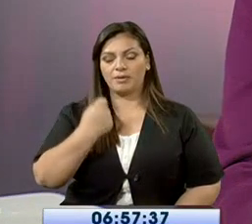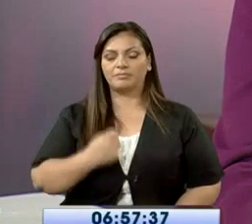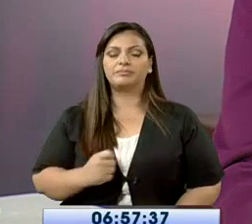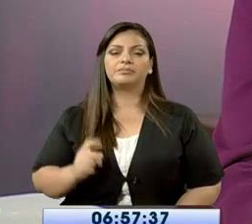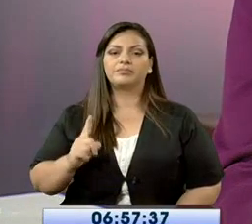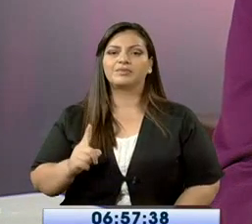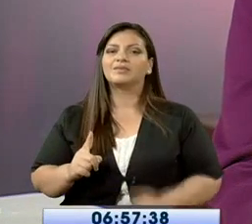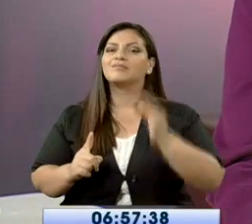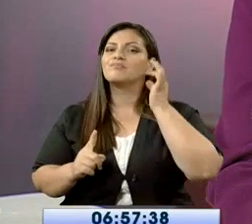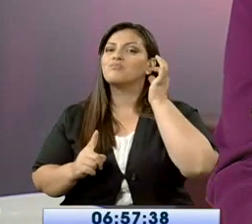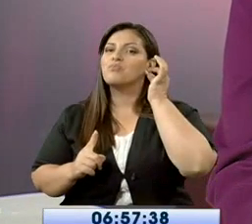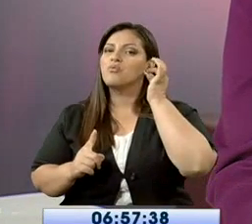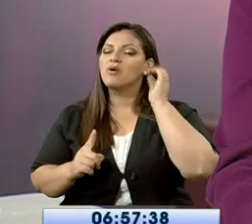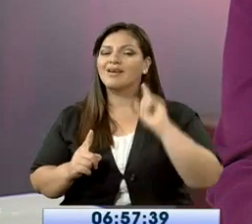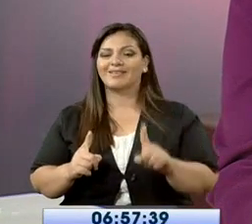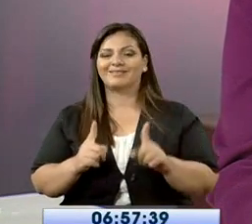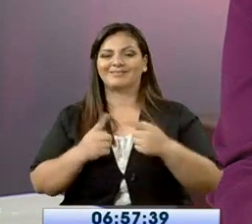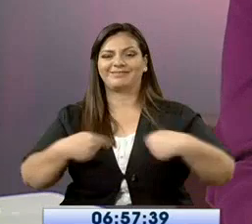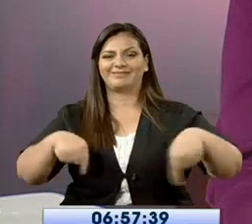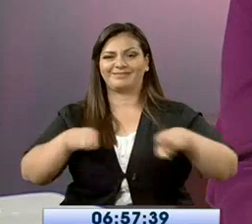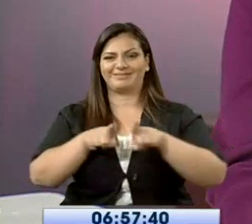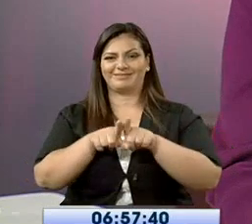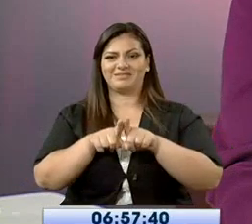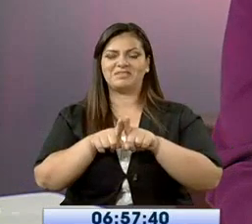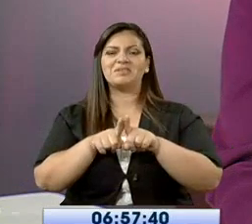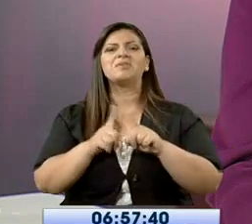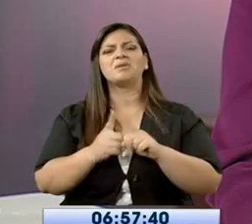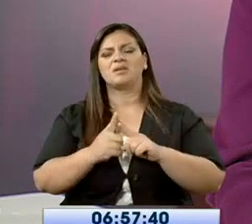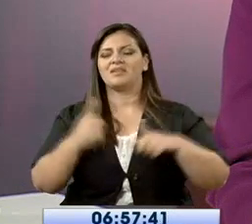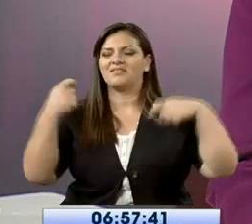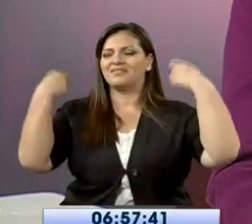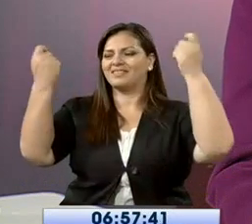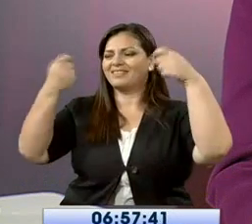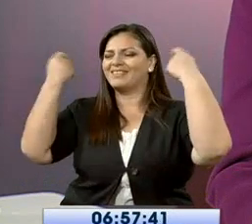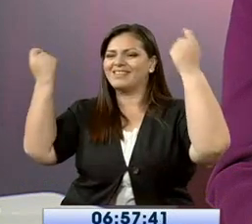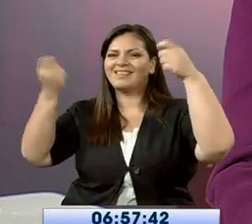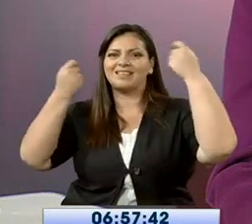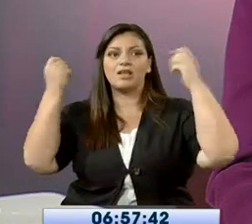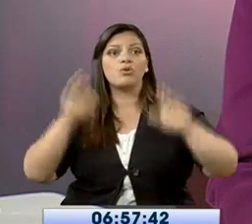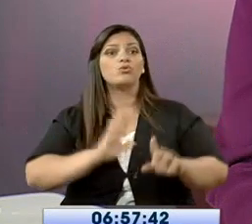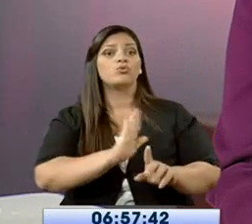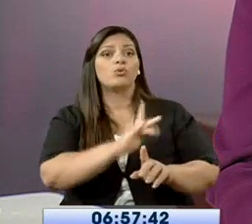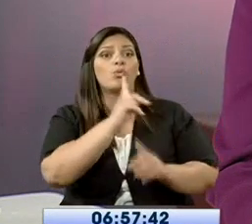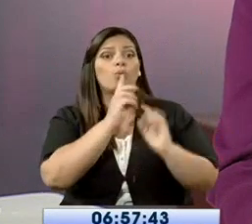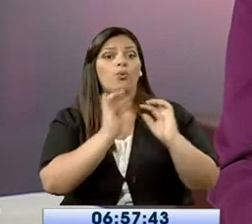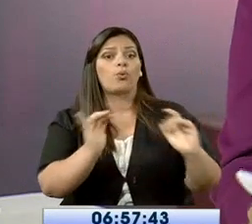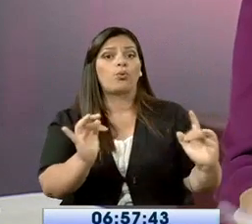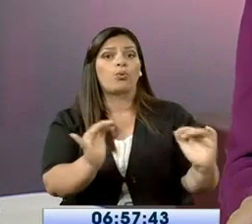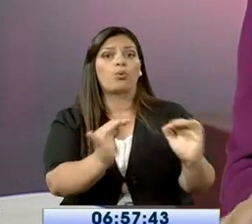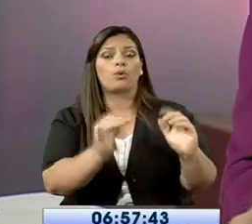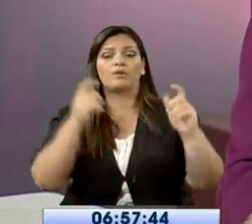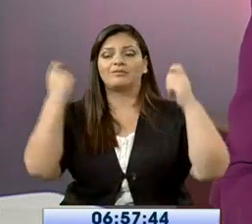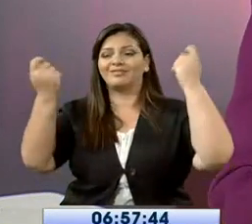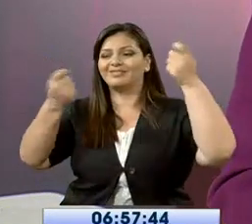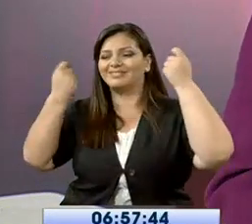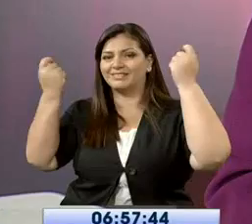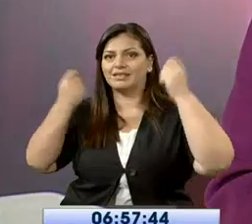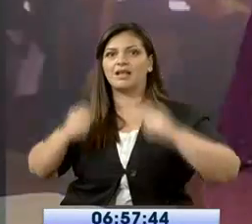conviviente. Este infortunado incidente se registró esta madrugada en el noroeste de Guayaquil.